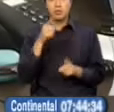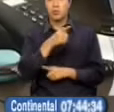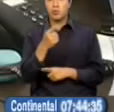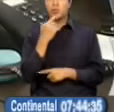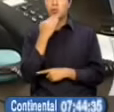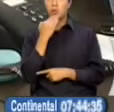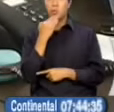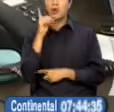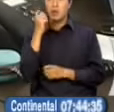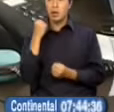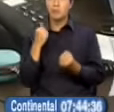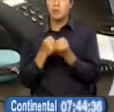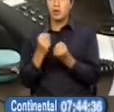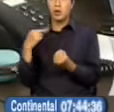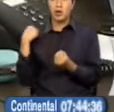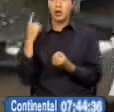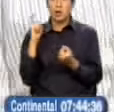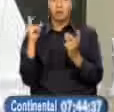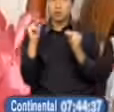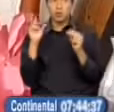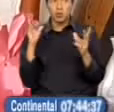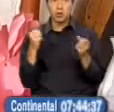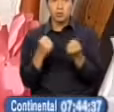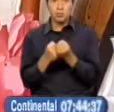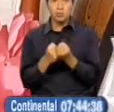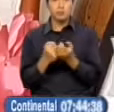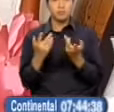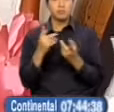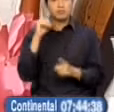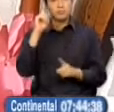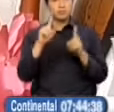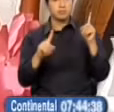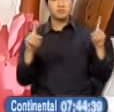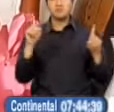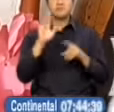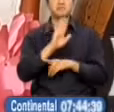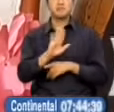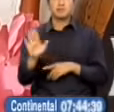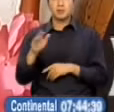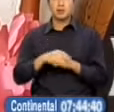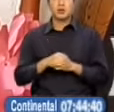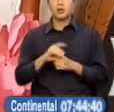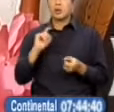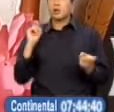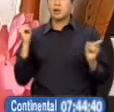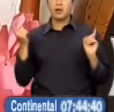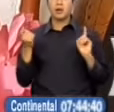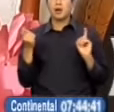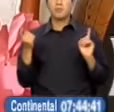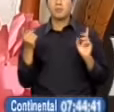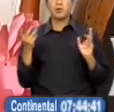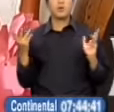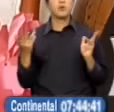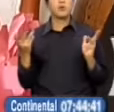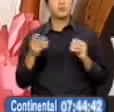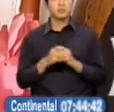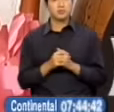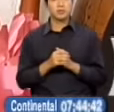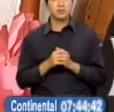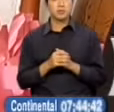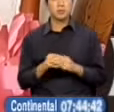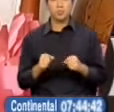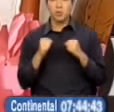la religión para que no haya me parece que hicieron una metamorfosis un cambio significativo